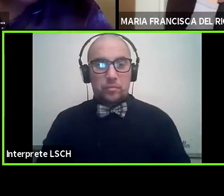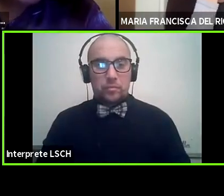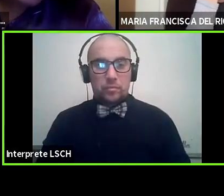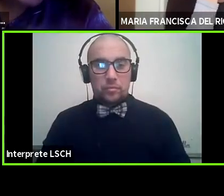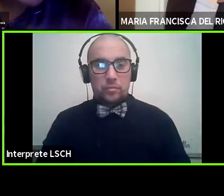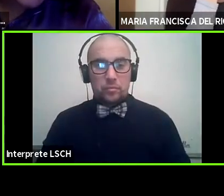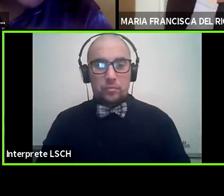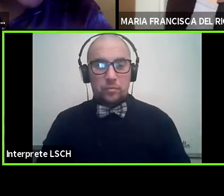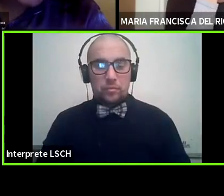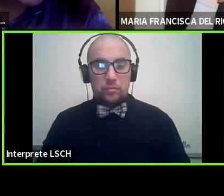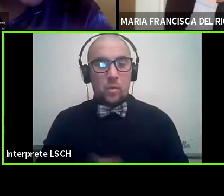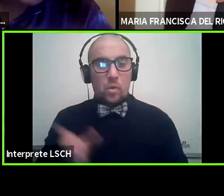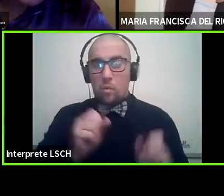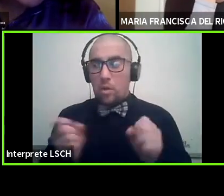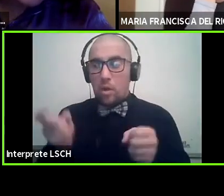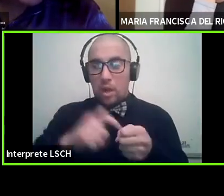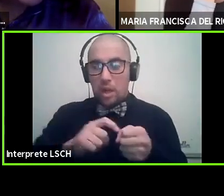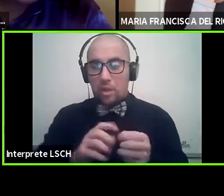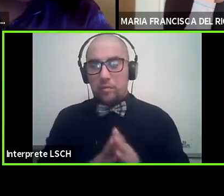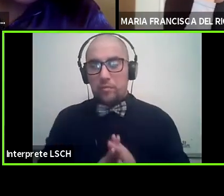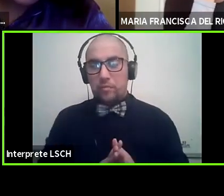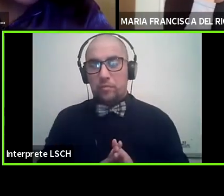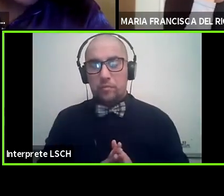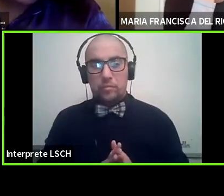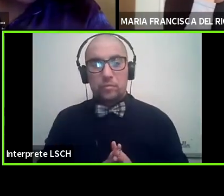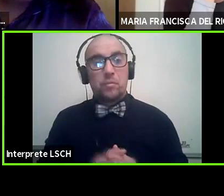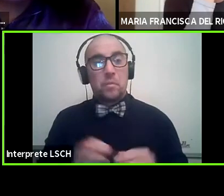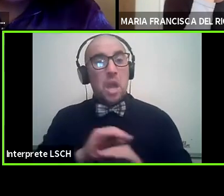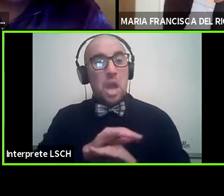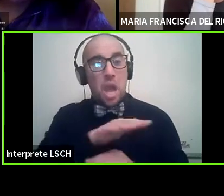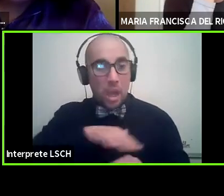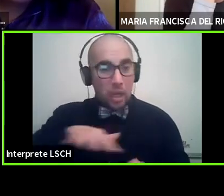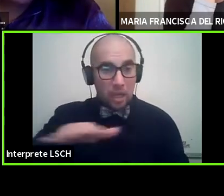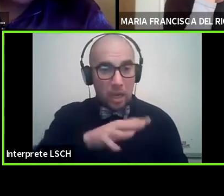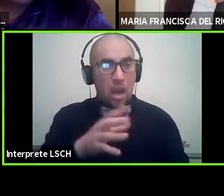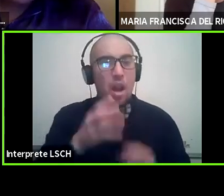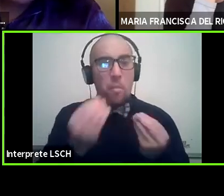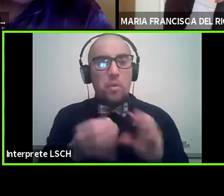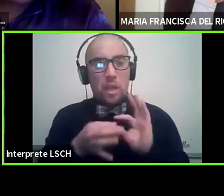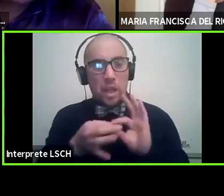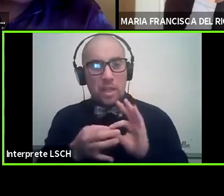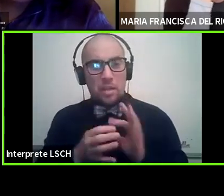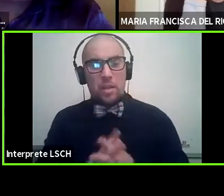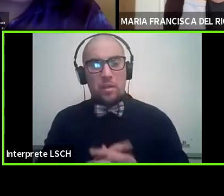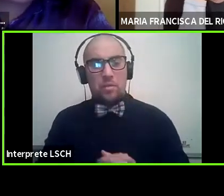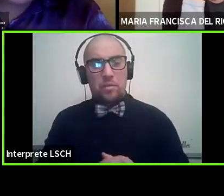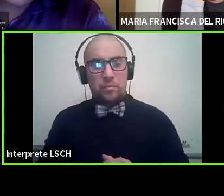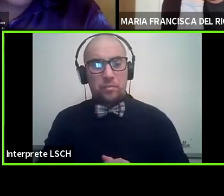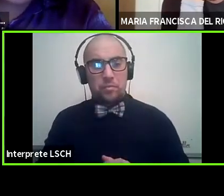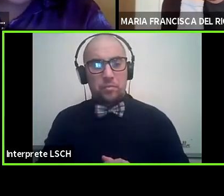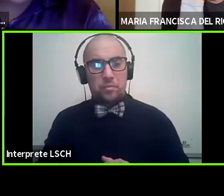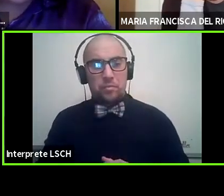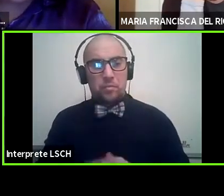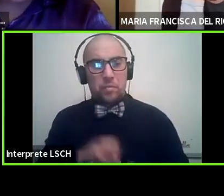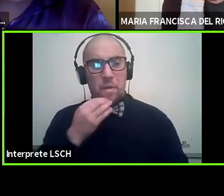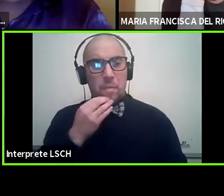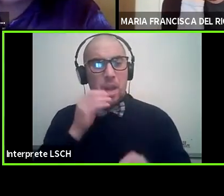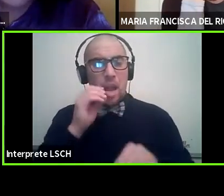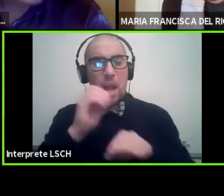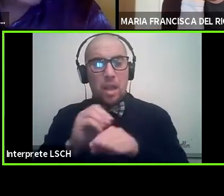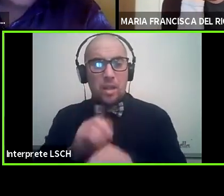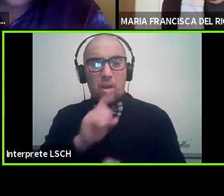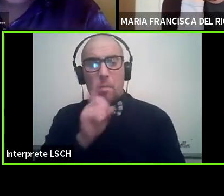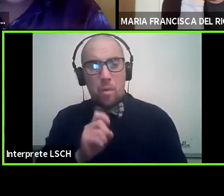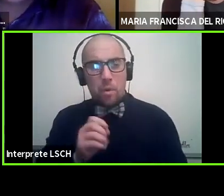Los que han podido entrar, finalmente, y en general, harto agradecimiento. Y también quizás hacerles una pregunta